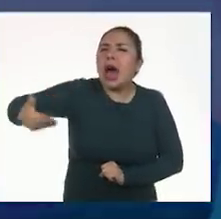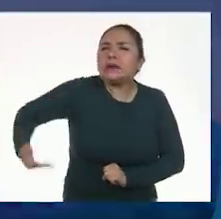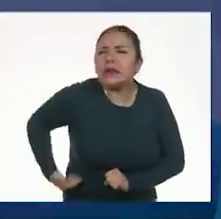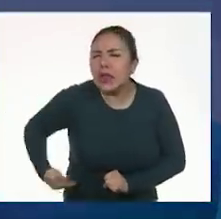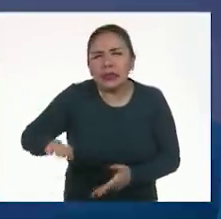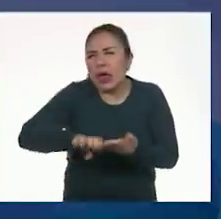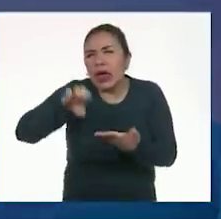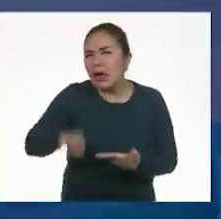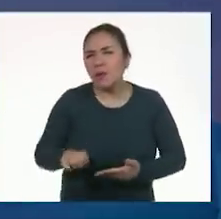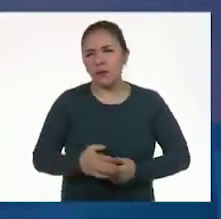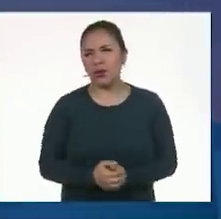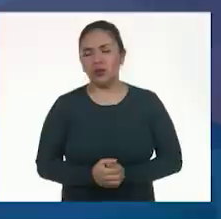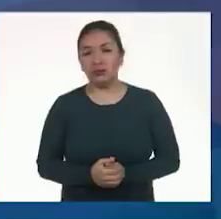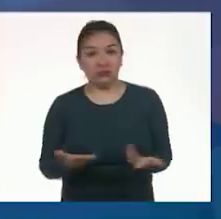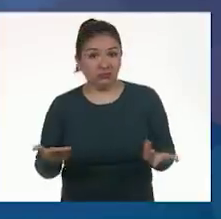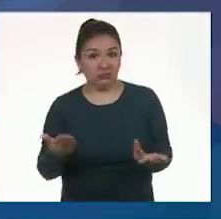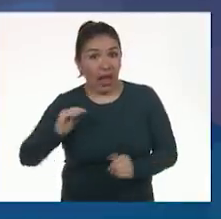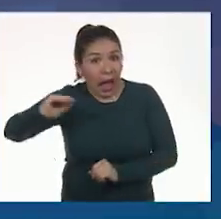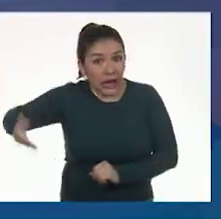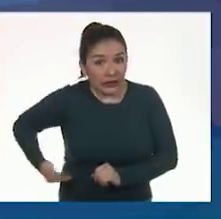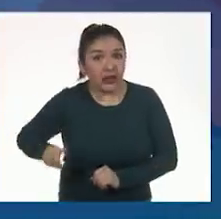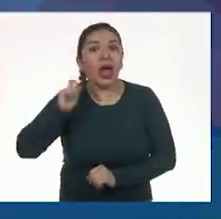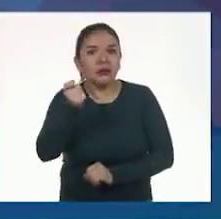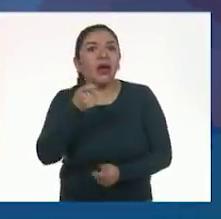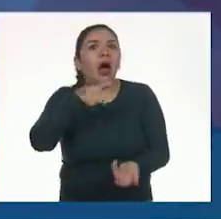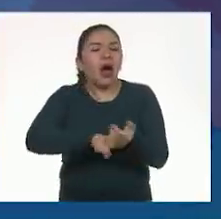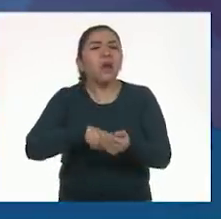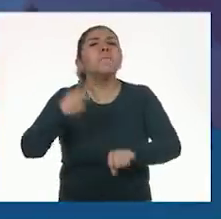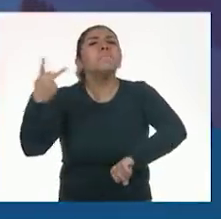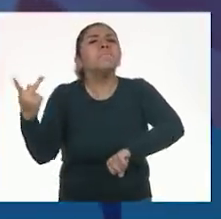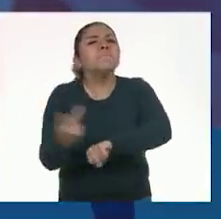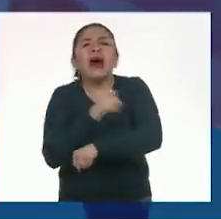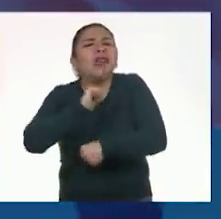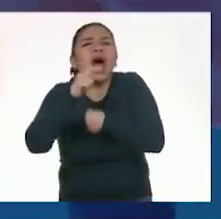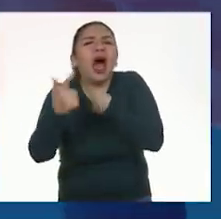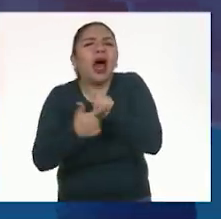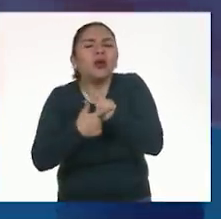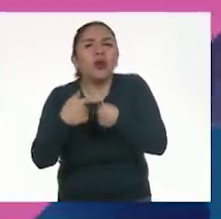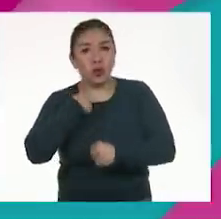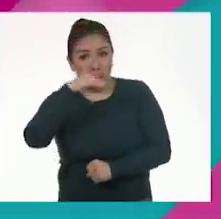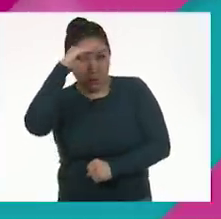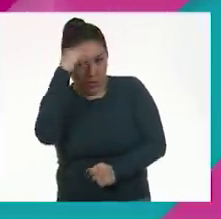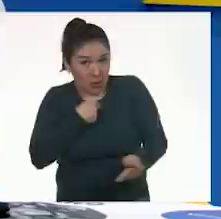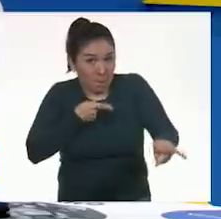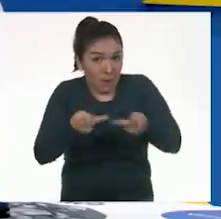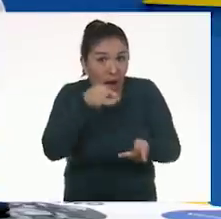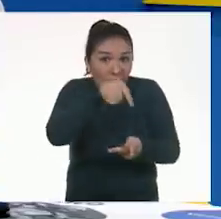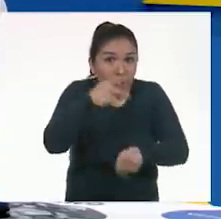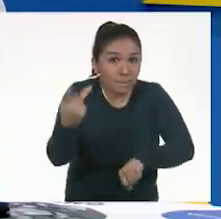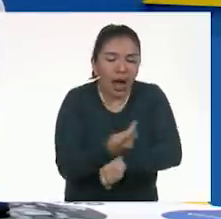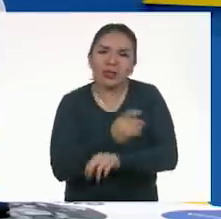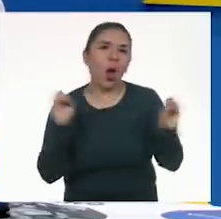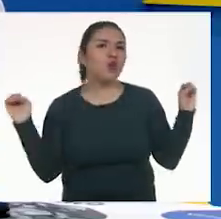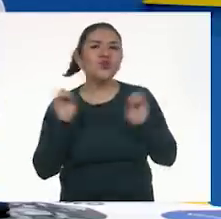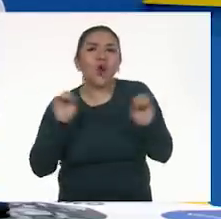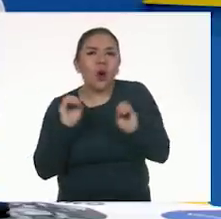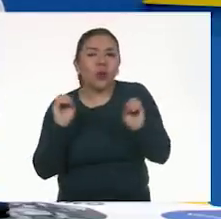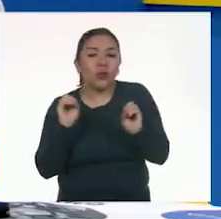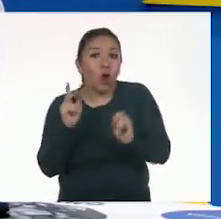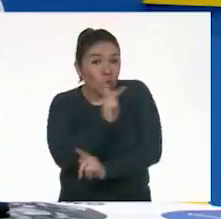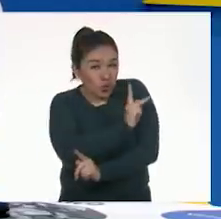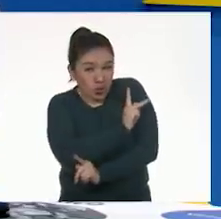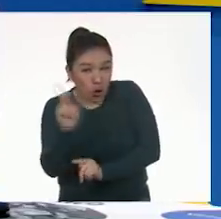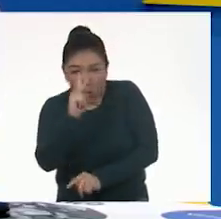accidente. Los accidentes son sucesos que ocurren que no estaban planeados. Y no todos son